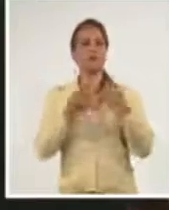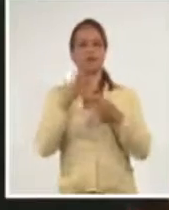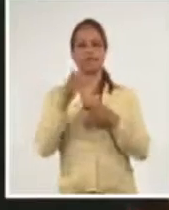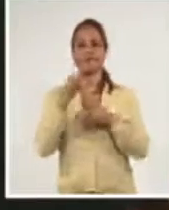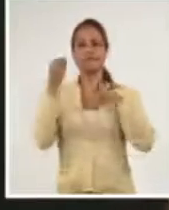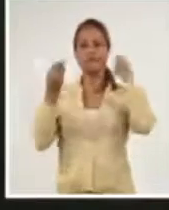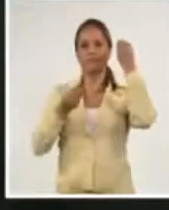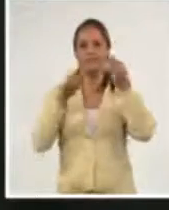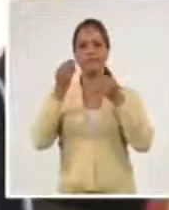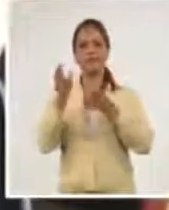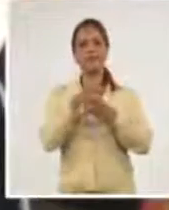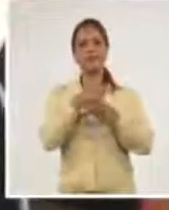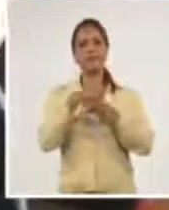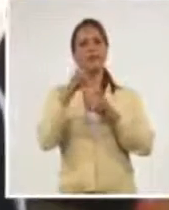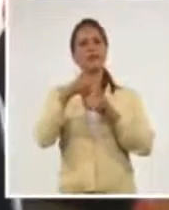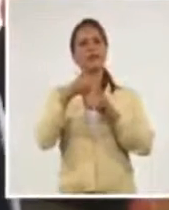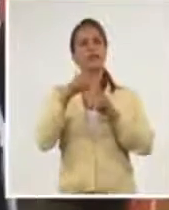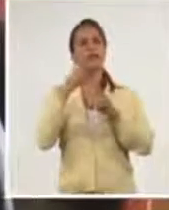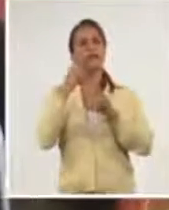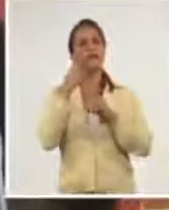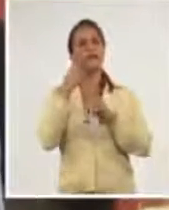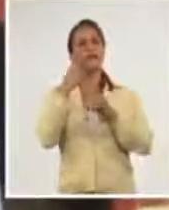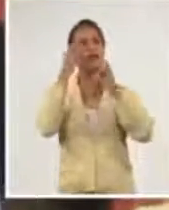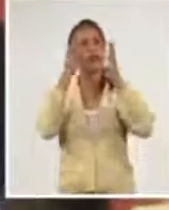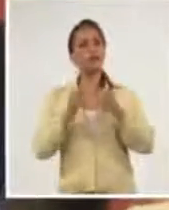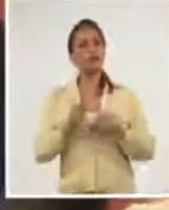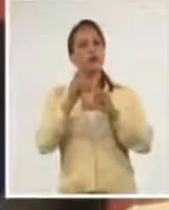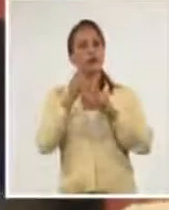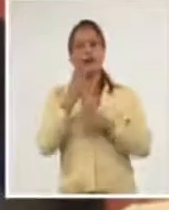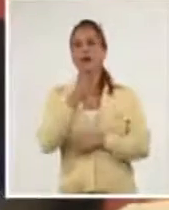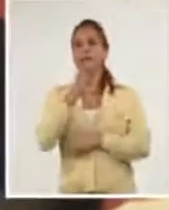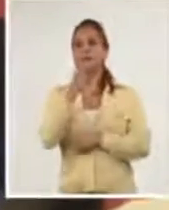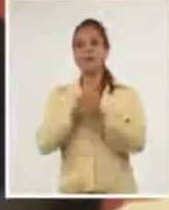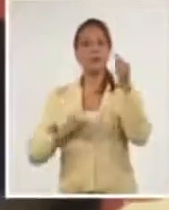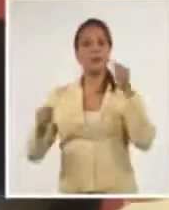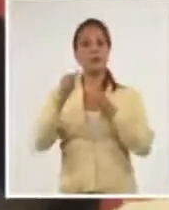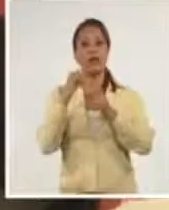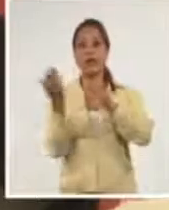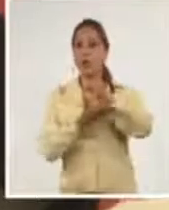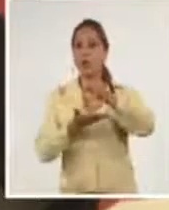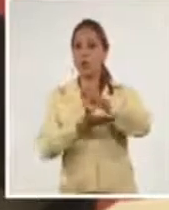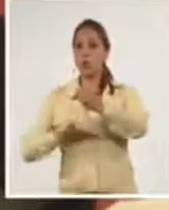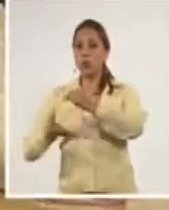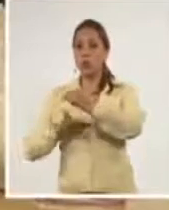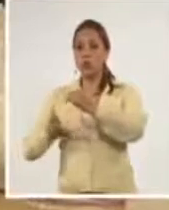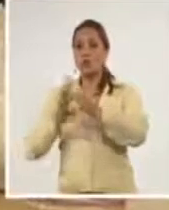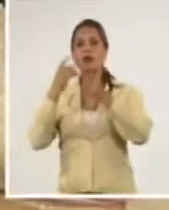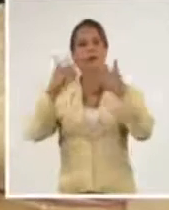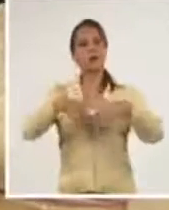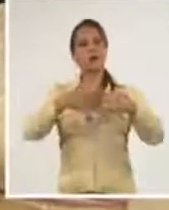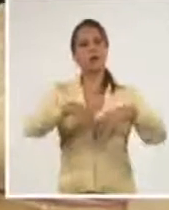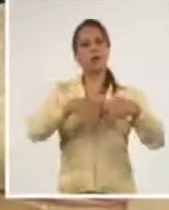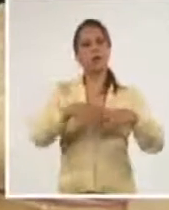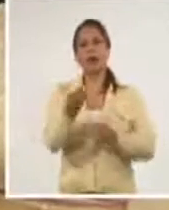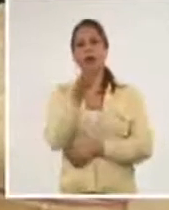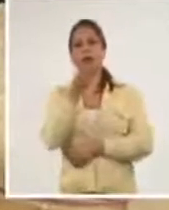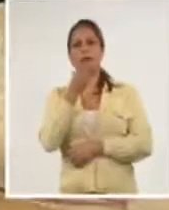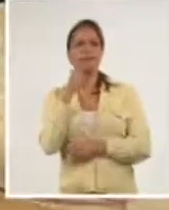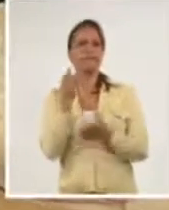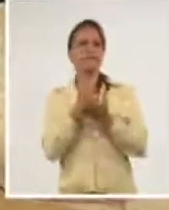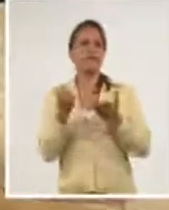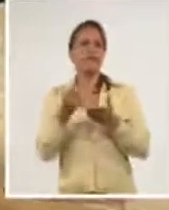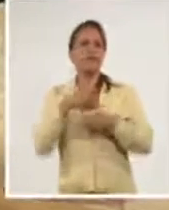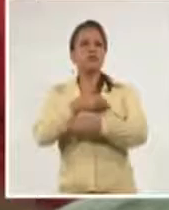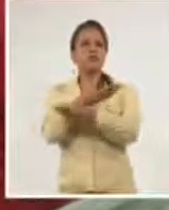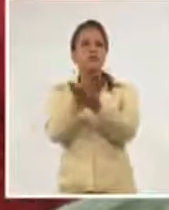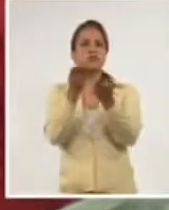temas debatidos destacan los resultados de la atención priorizada a la actividad cañera y la producción de alimentos para garantizar el